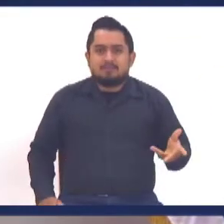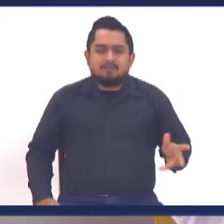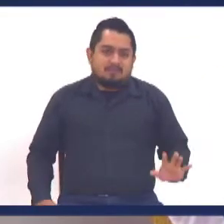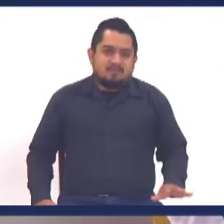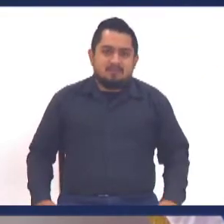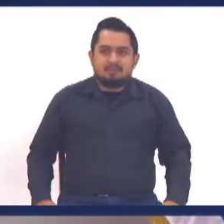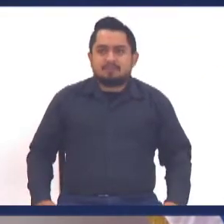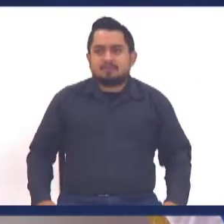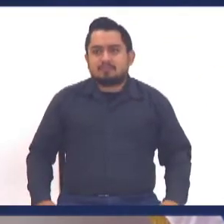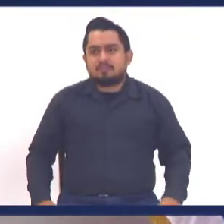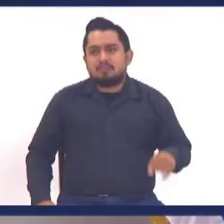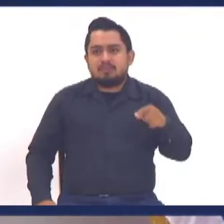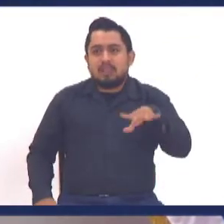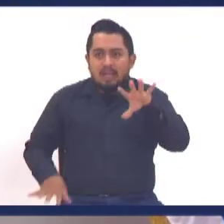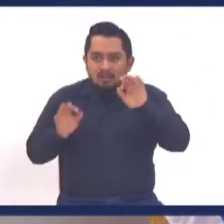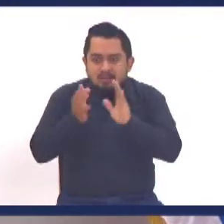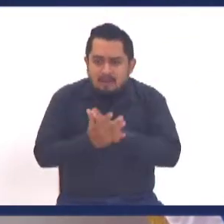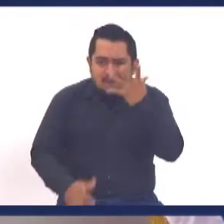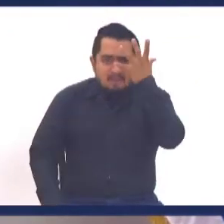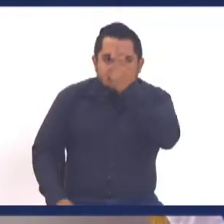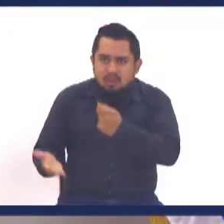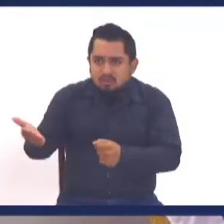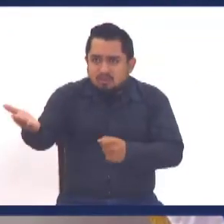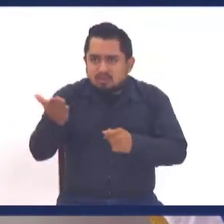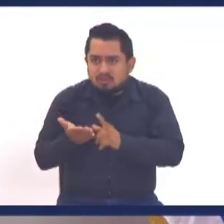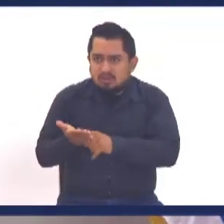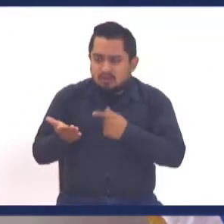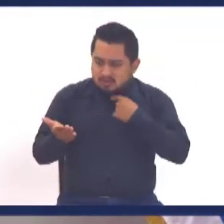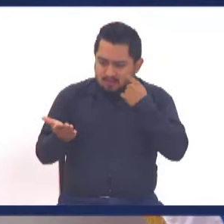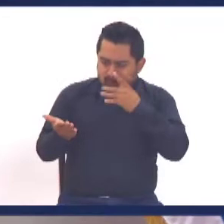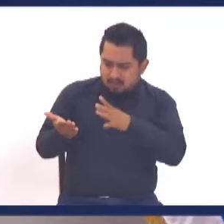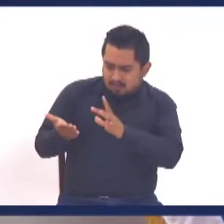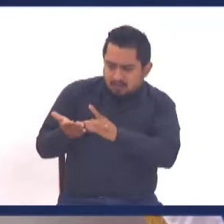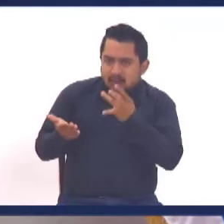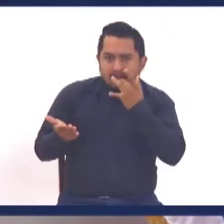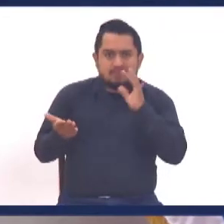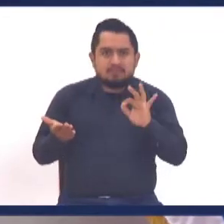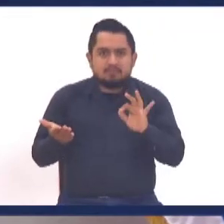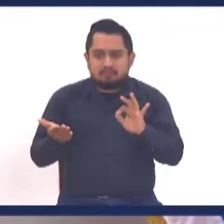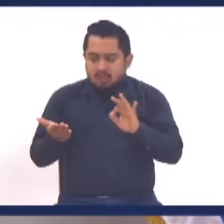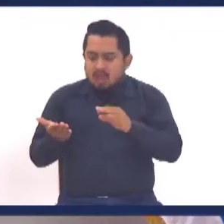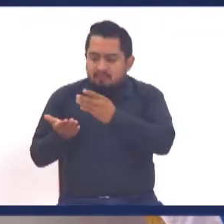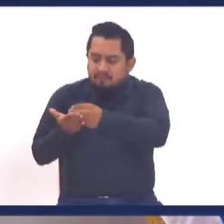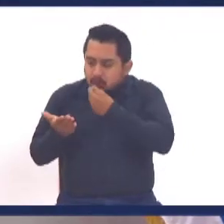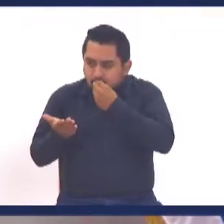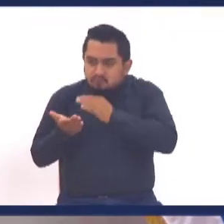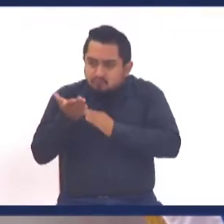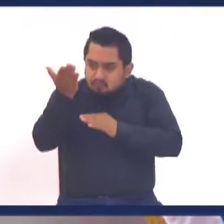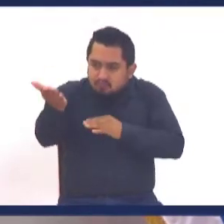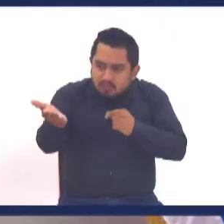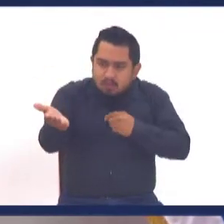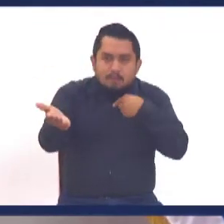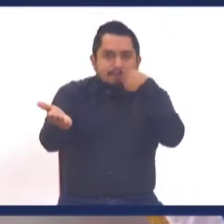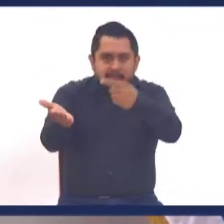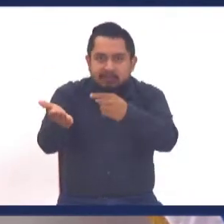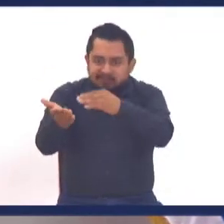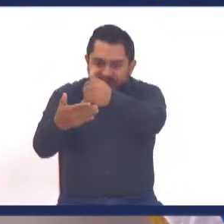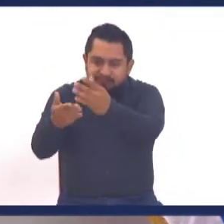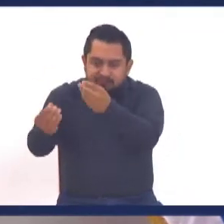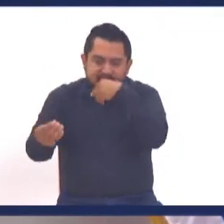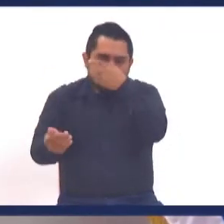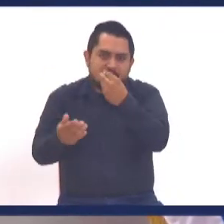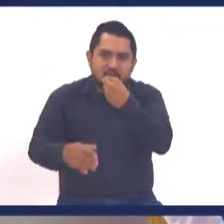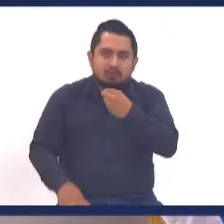mandamos las semillas para cosas que son tan bonitas que yo como un poquito ahorita y guardo un poquito para mañana así a la misericordia dios